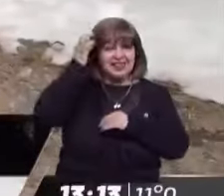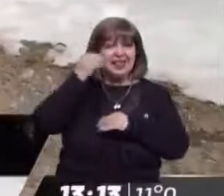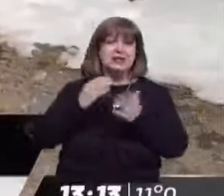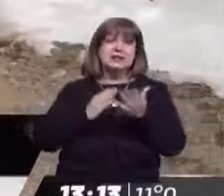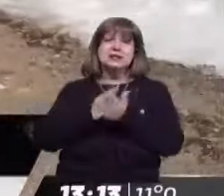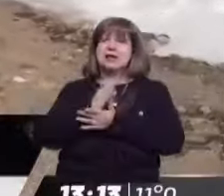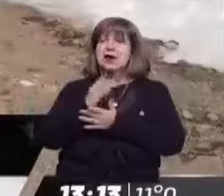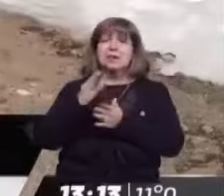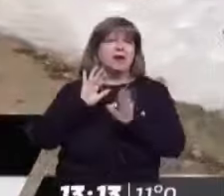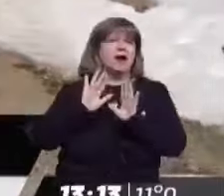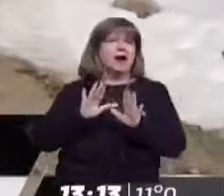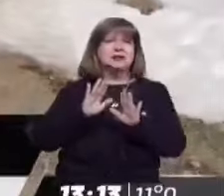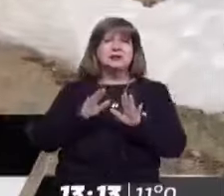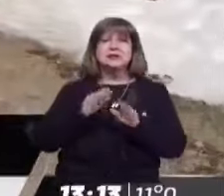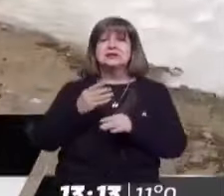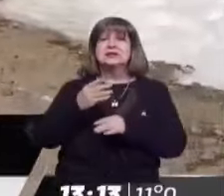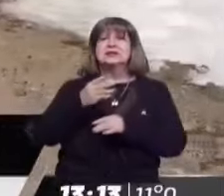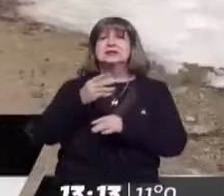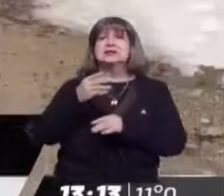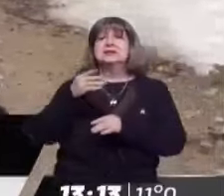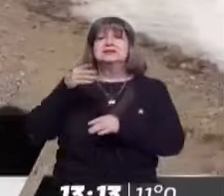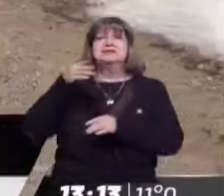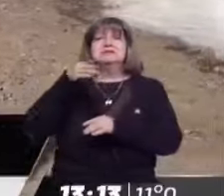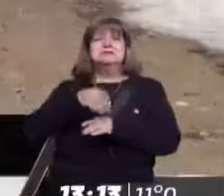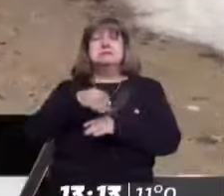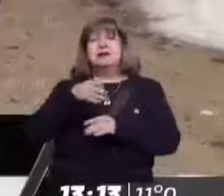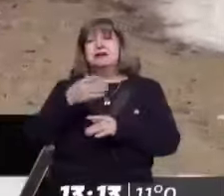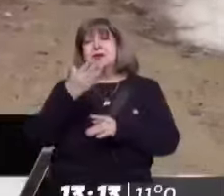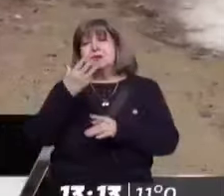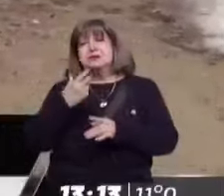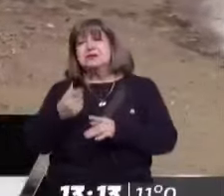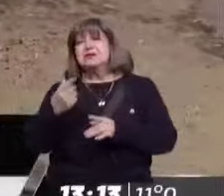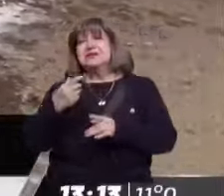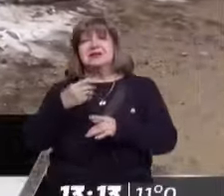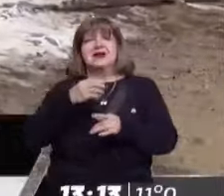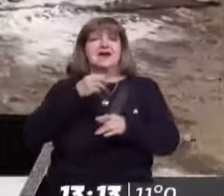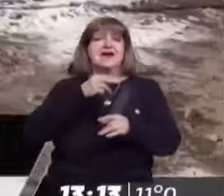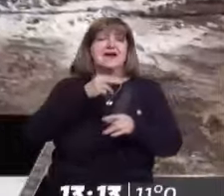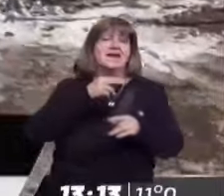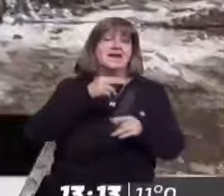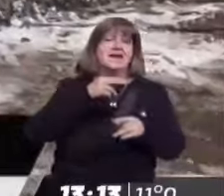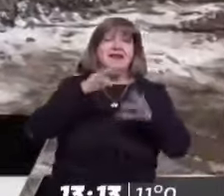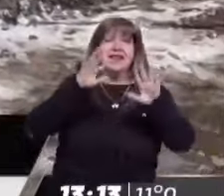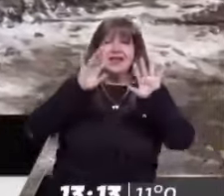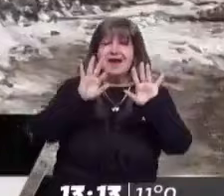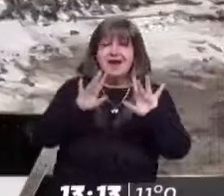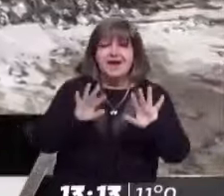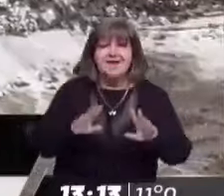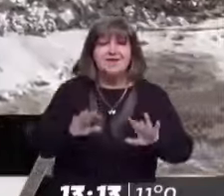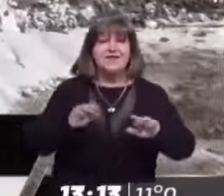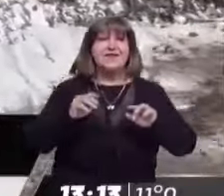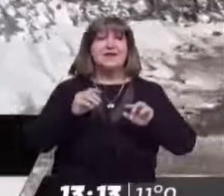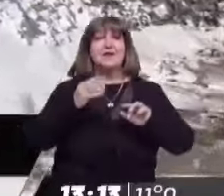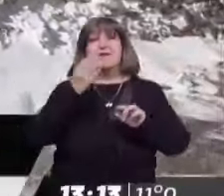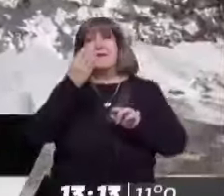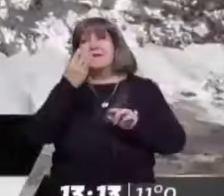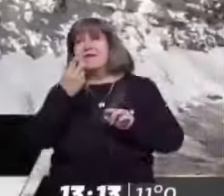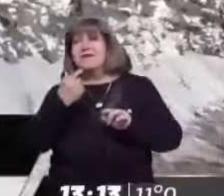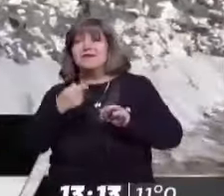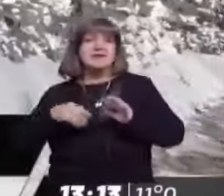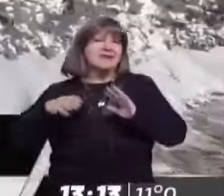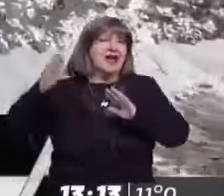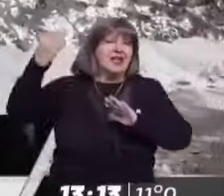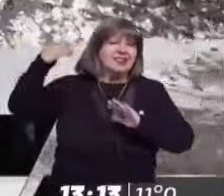vino a Vallecitos a tirarse de culo patín o de esquí, los que tenían un poco más de plata, de este hermoso,